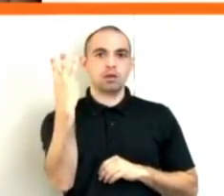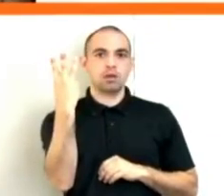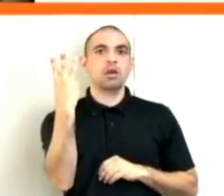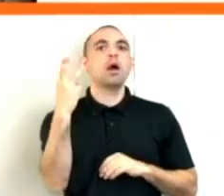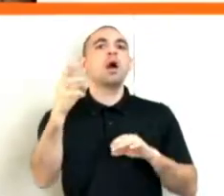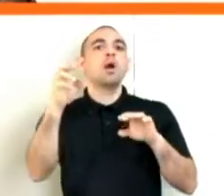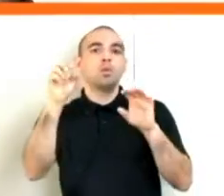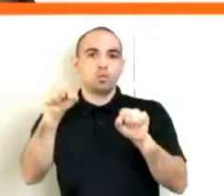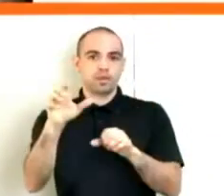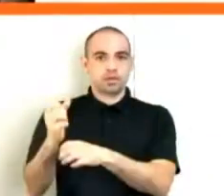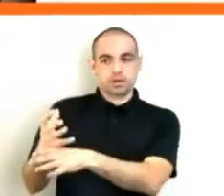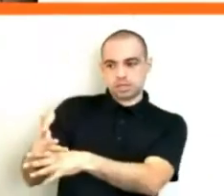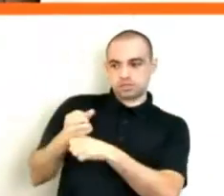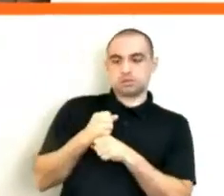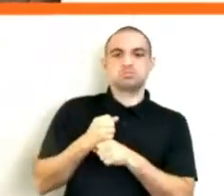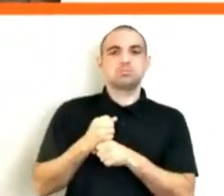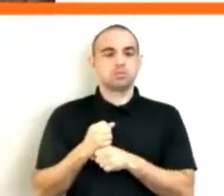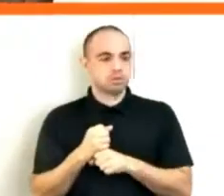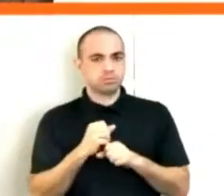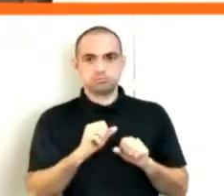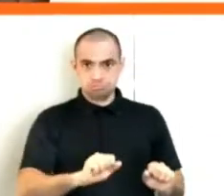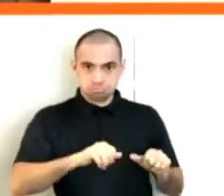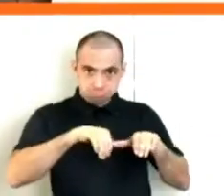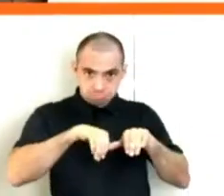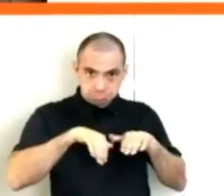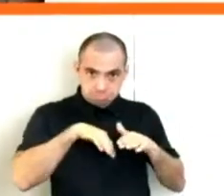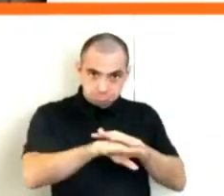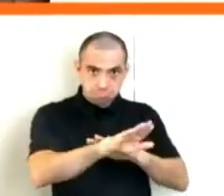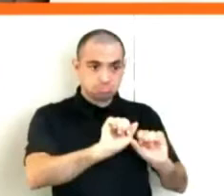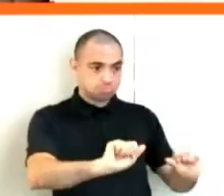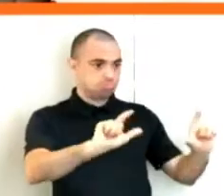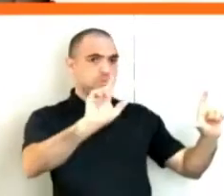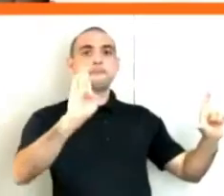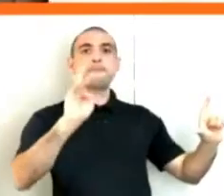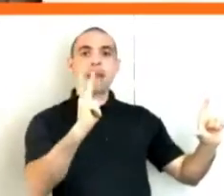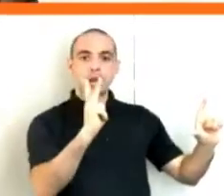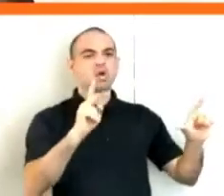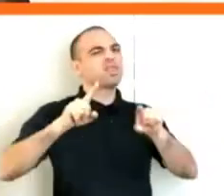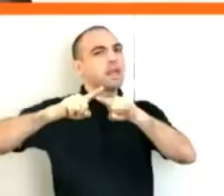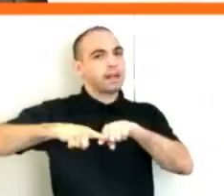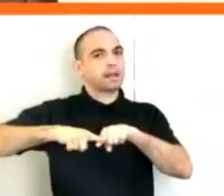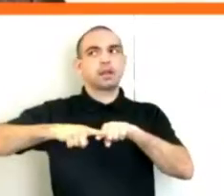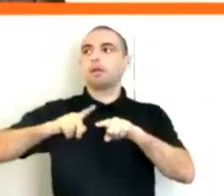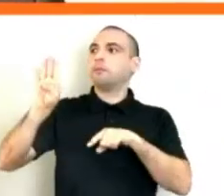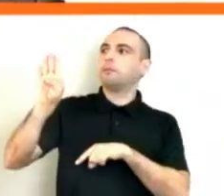reflejarse en su cuenta bancaria o miércoles. Eso va a depender de la institución bancaria que usted tenga. Así que